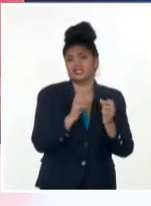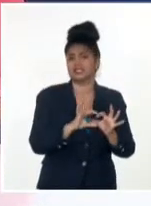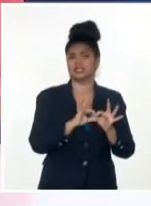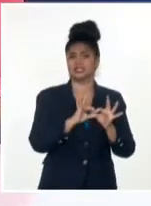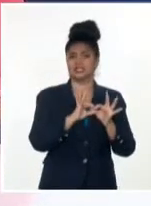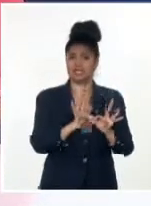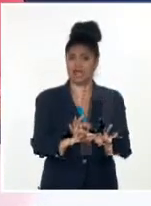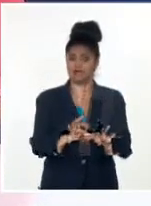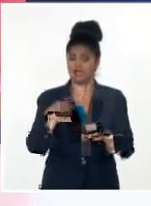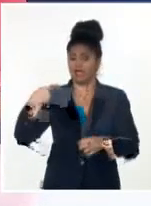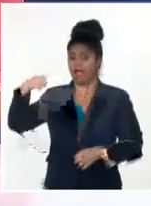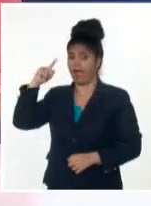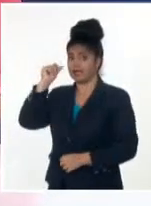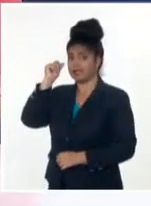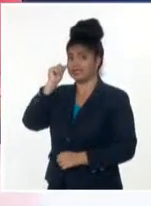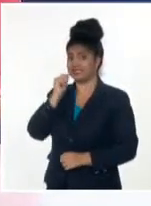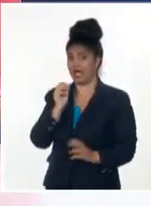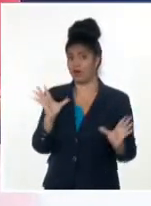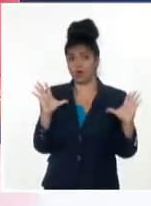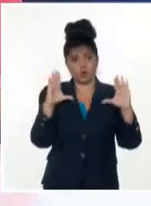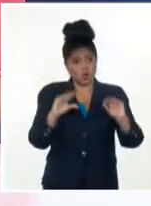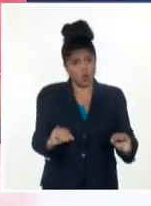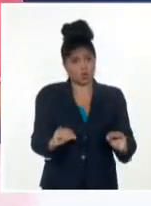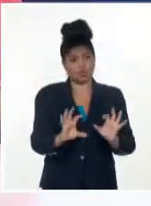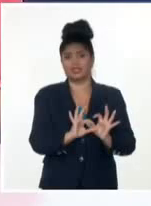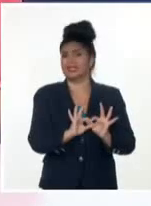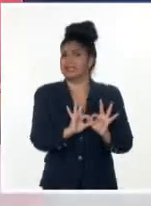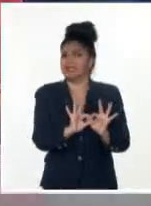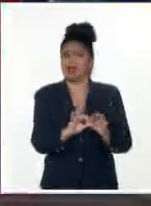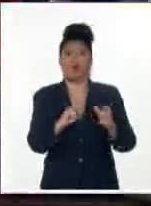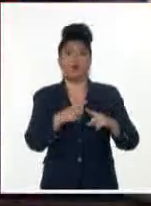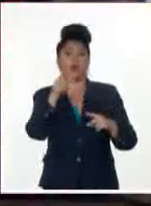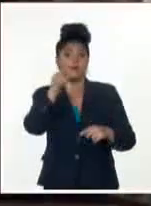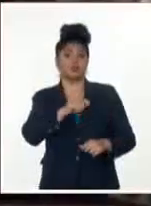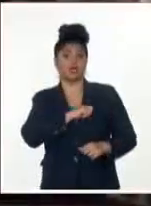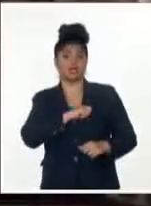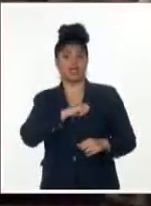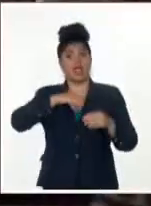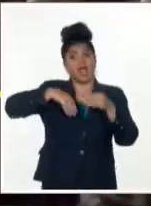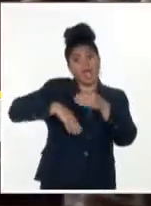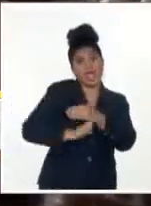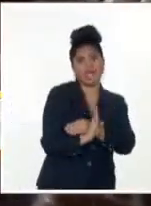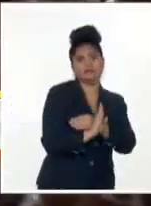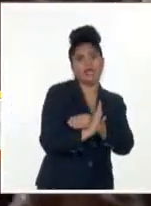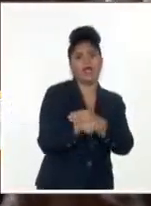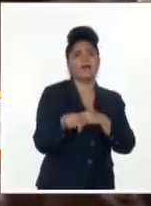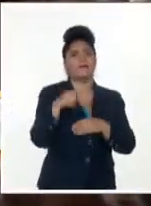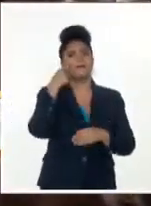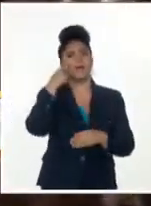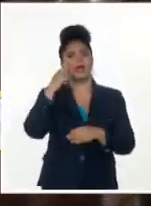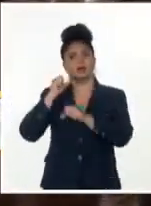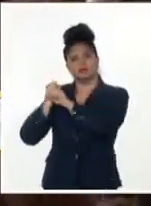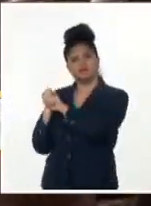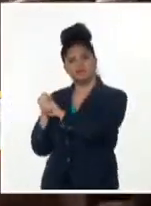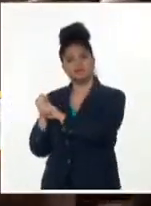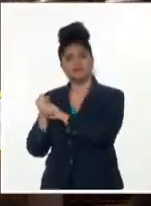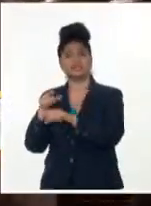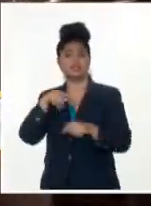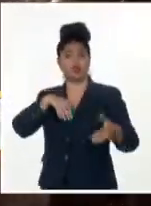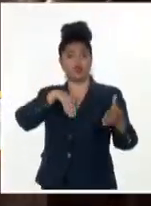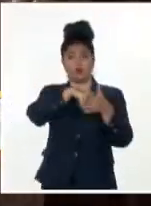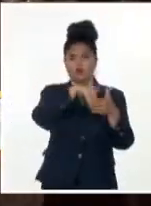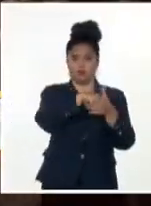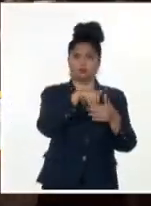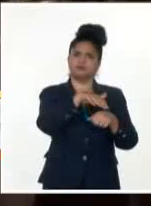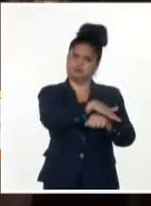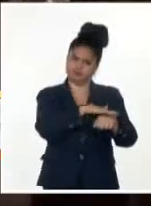sábado ocurrió cuando centenares de personas querían ingresar al estadio para observar el partido de la Liga Mayor de Fútbol entre el FAS y